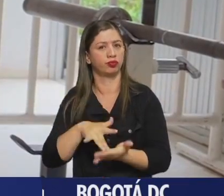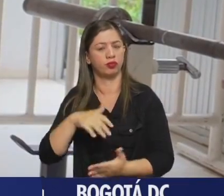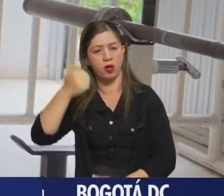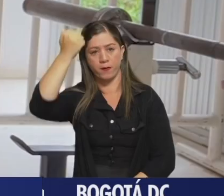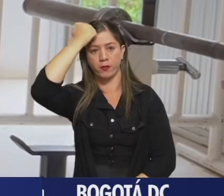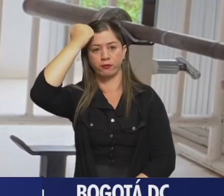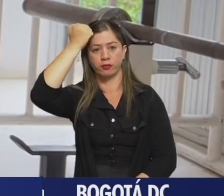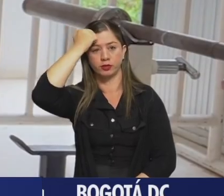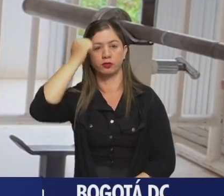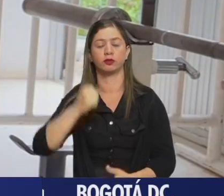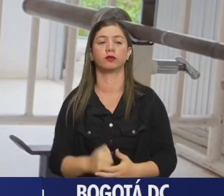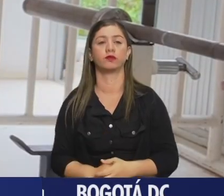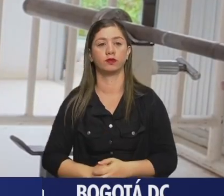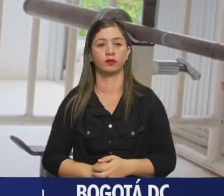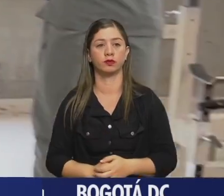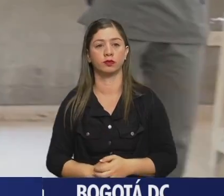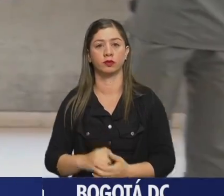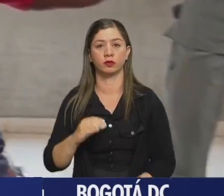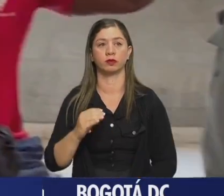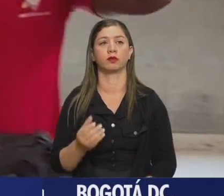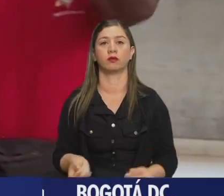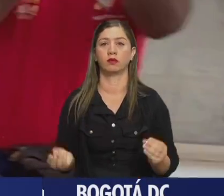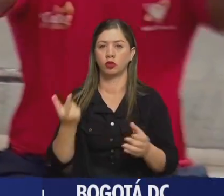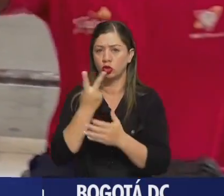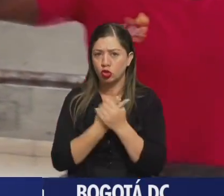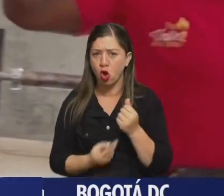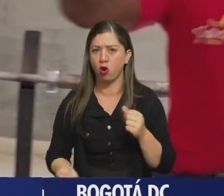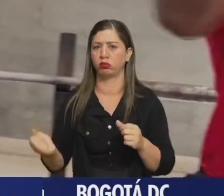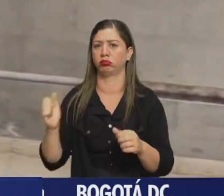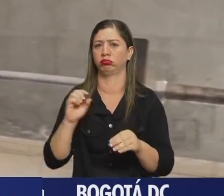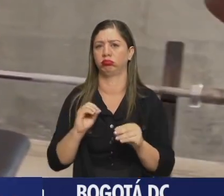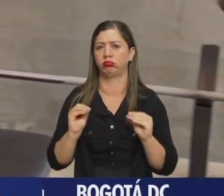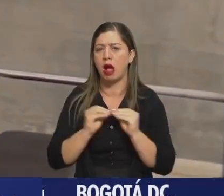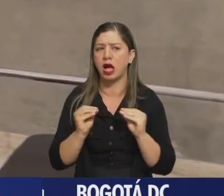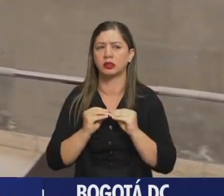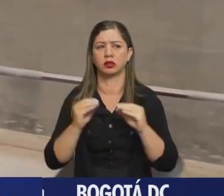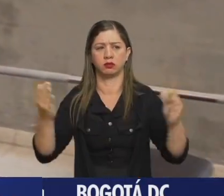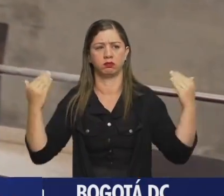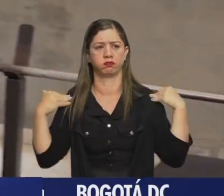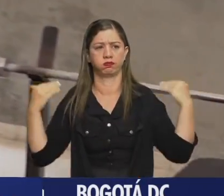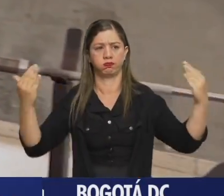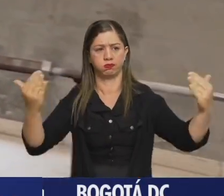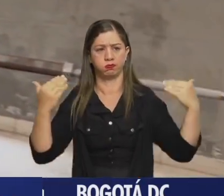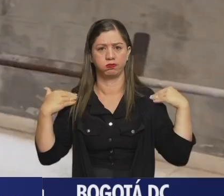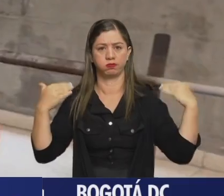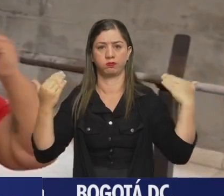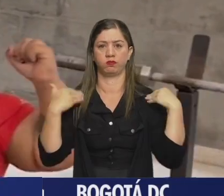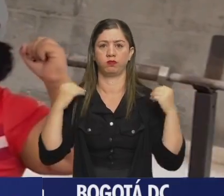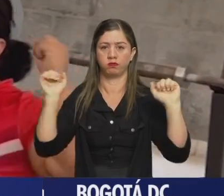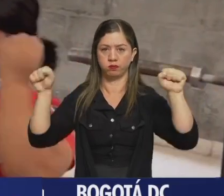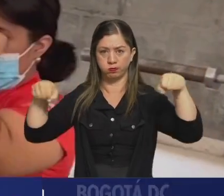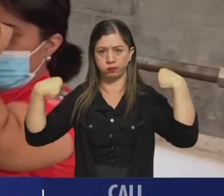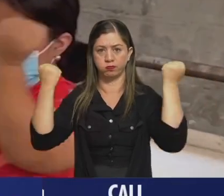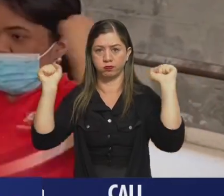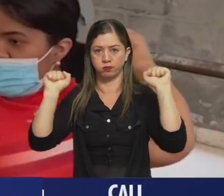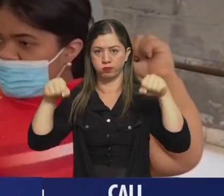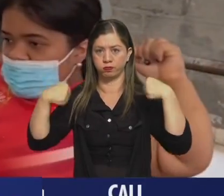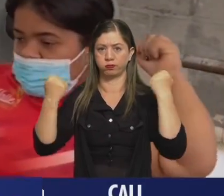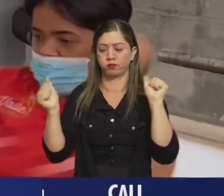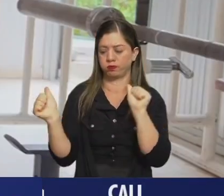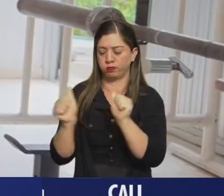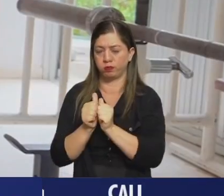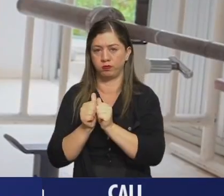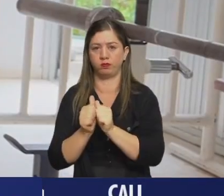entrenadora, se ha venido entrenando doble, ejercicios con los fisios, el